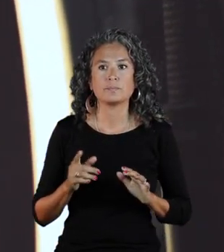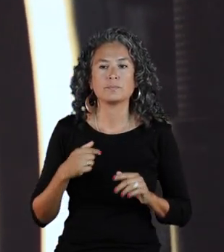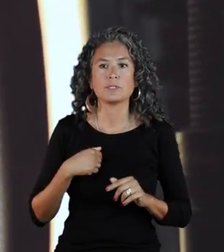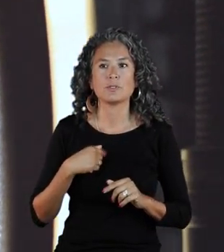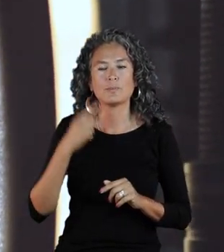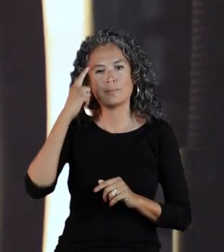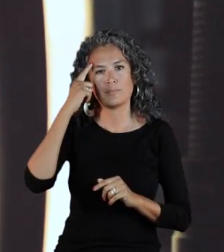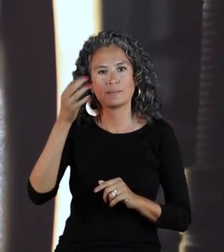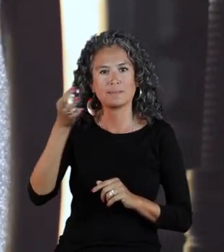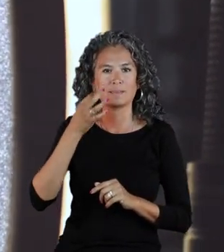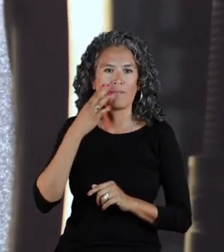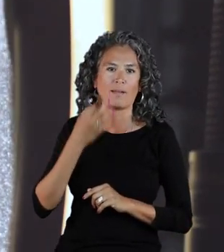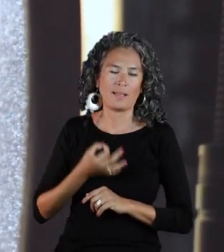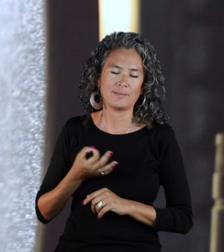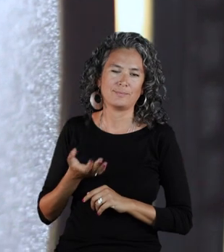y le creí.